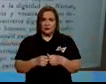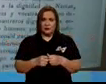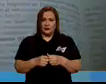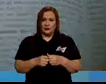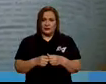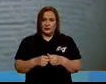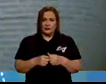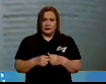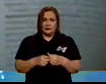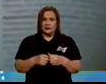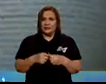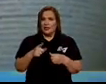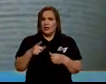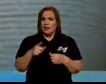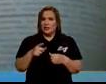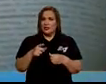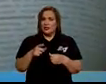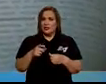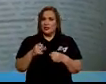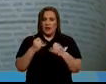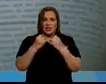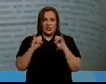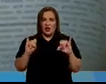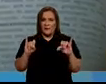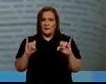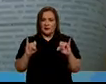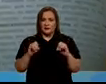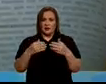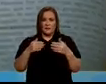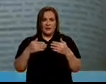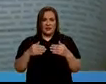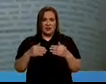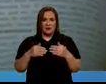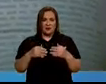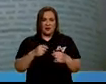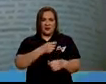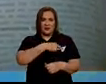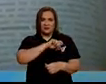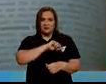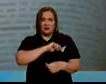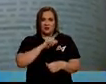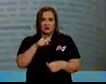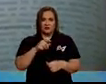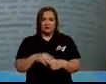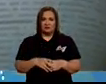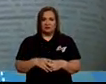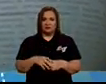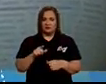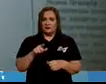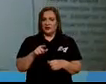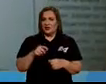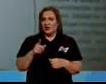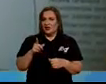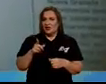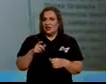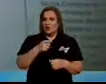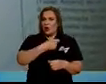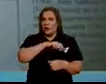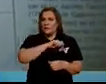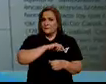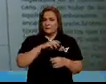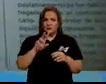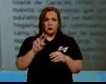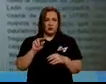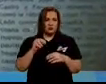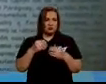Y sin embargo, las autoridades españolas no le dieron mucha importancia y no lo cerraron. No como en 1903 que